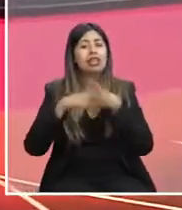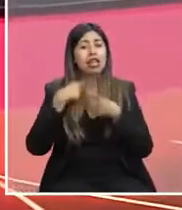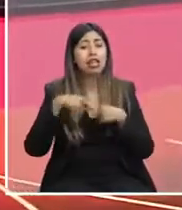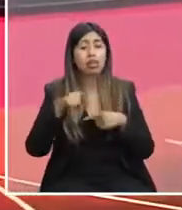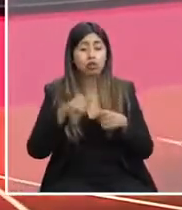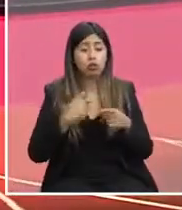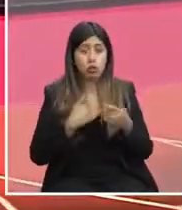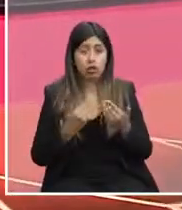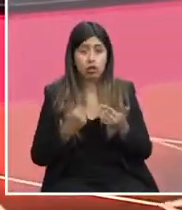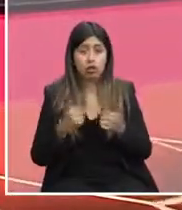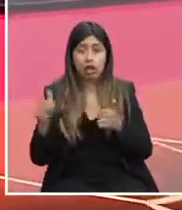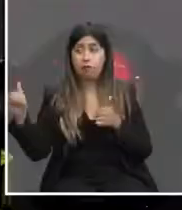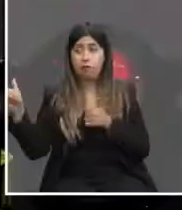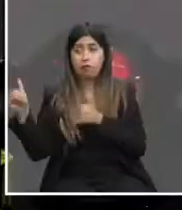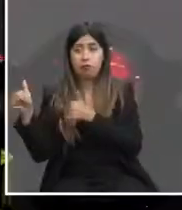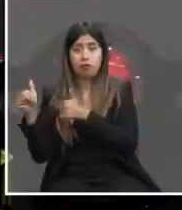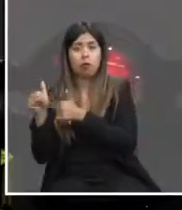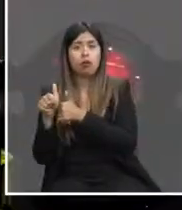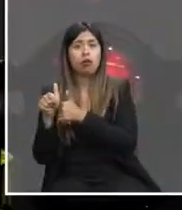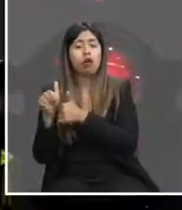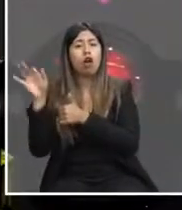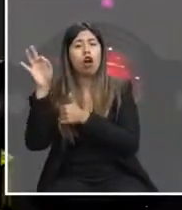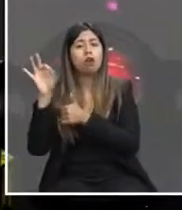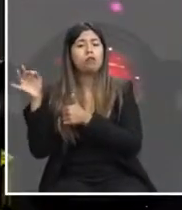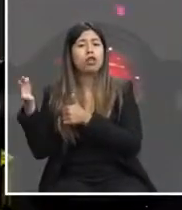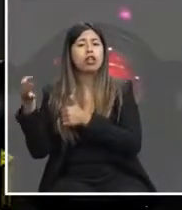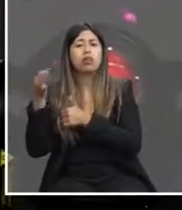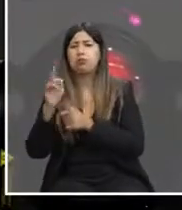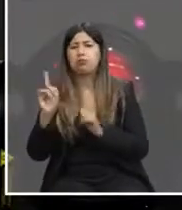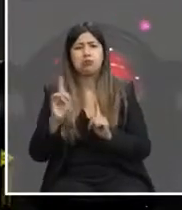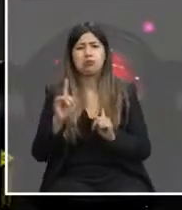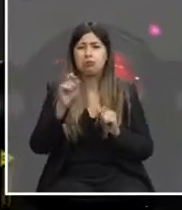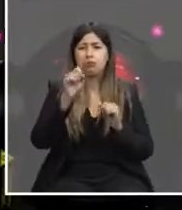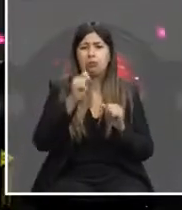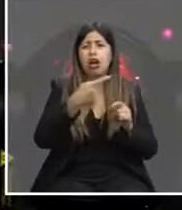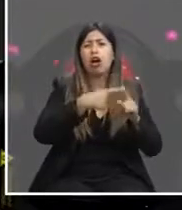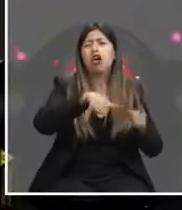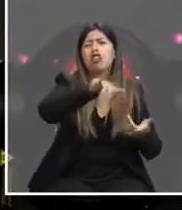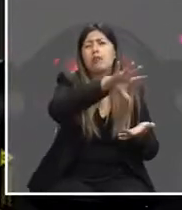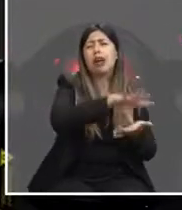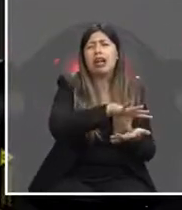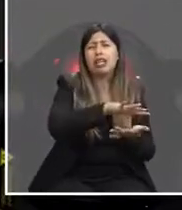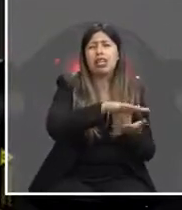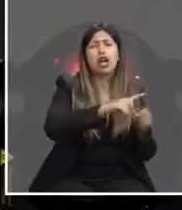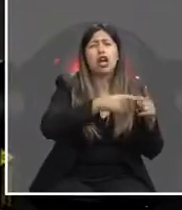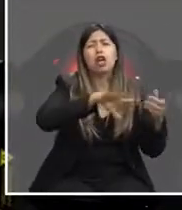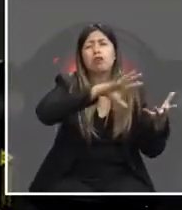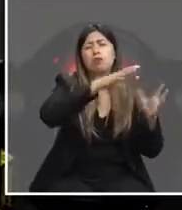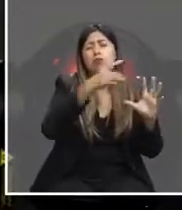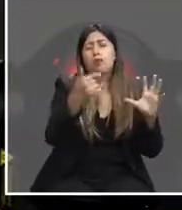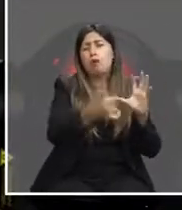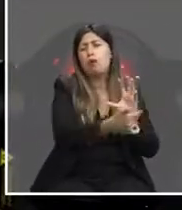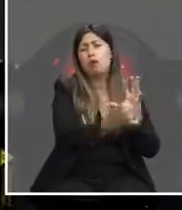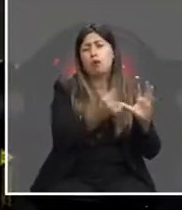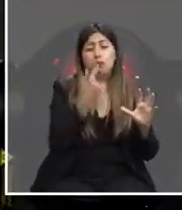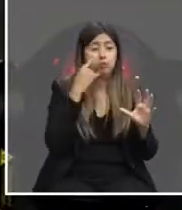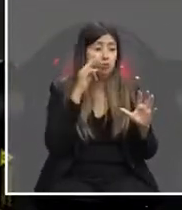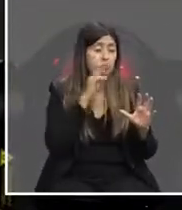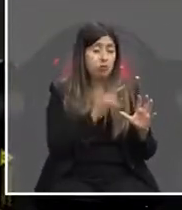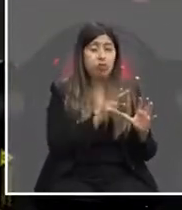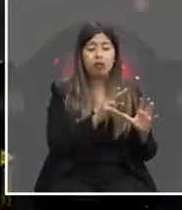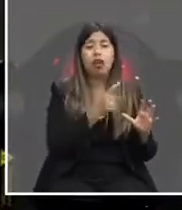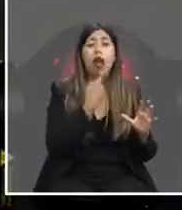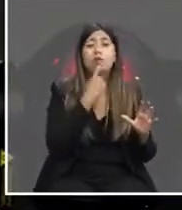te da la opinión. La persona puede estar en Hong Kong, puede estar en cualquier parte del mundo, tú lo ves, ni siquiera tienes